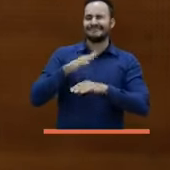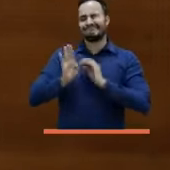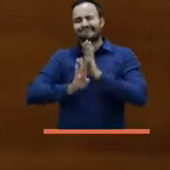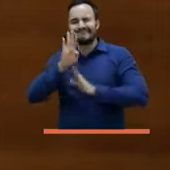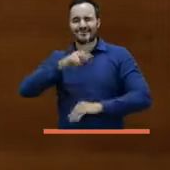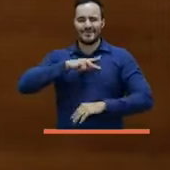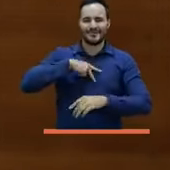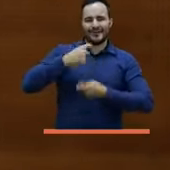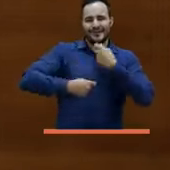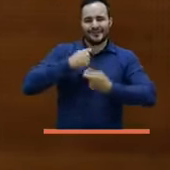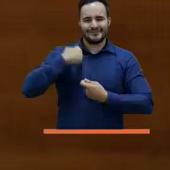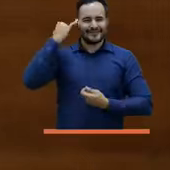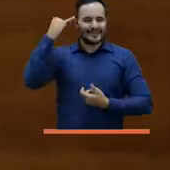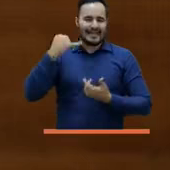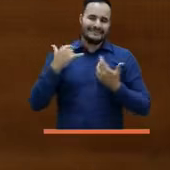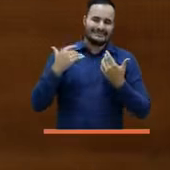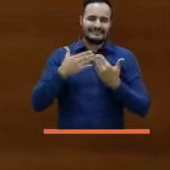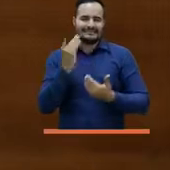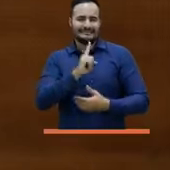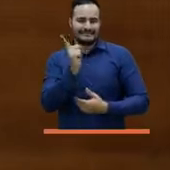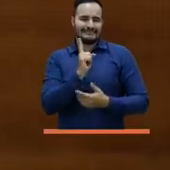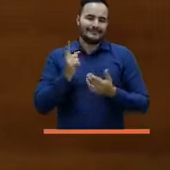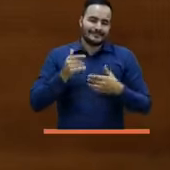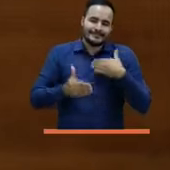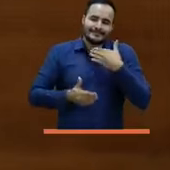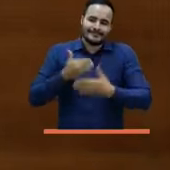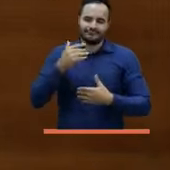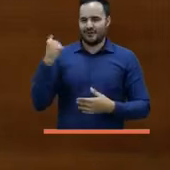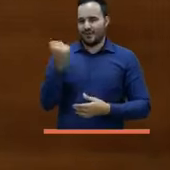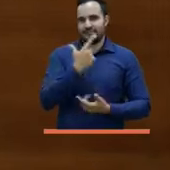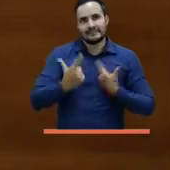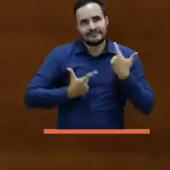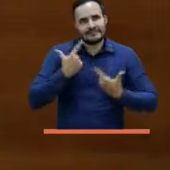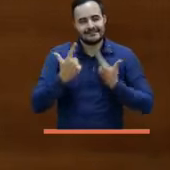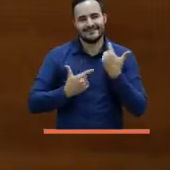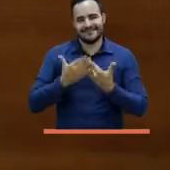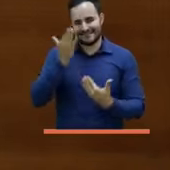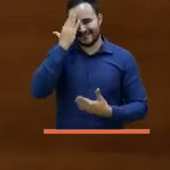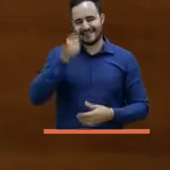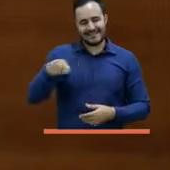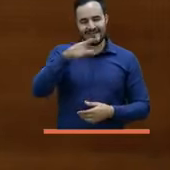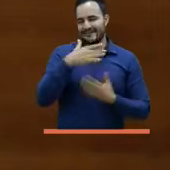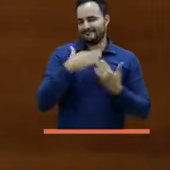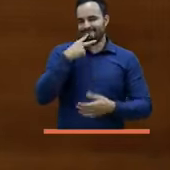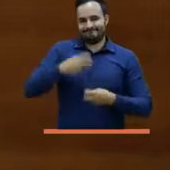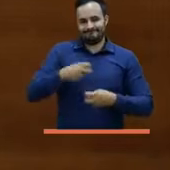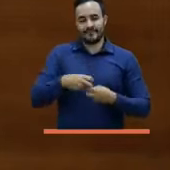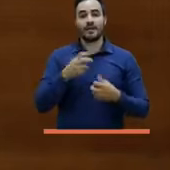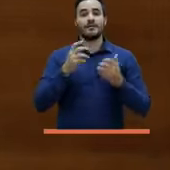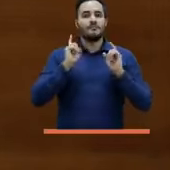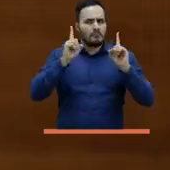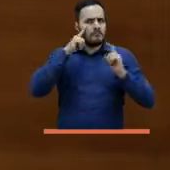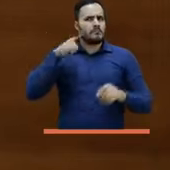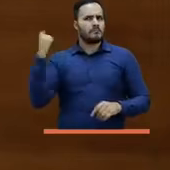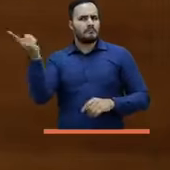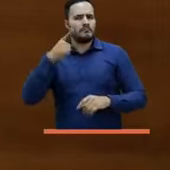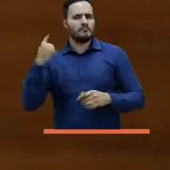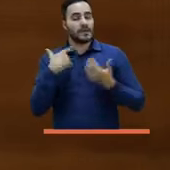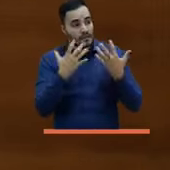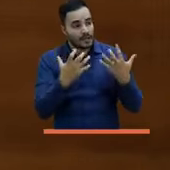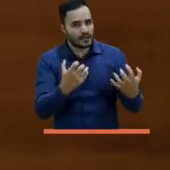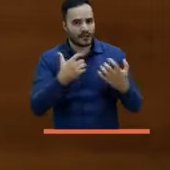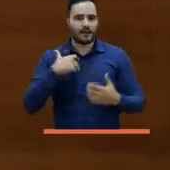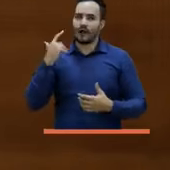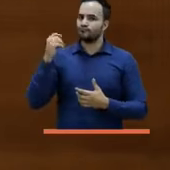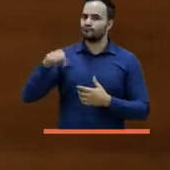yo creo que todos podemos ser conscientes pero también es cierto que en este momento existe un apoyo considerable para las personas que